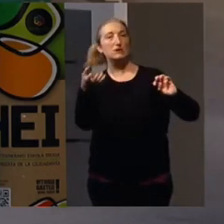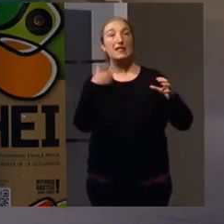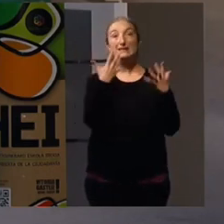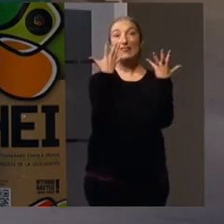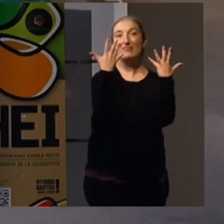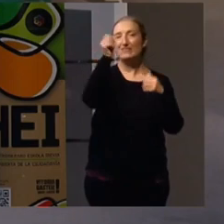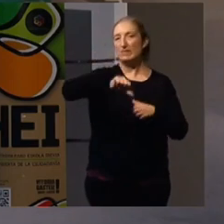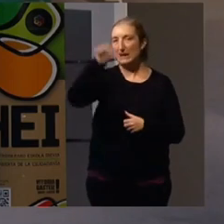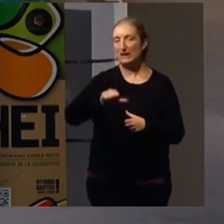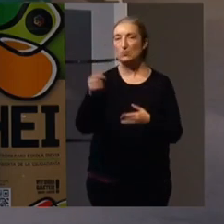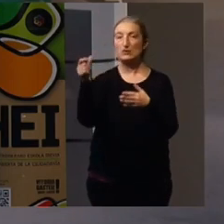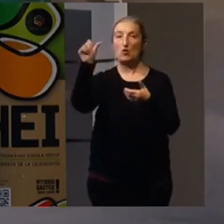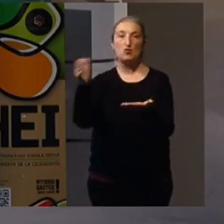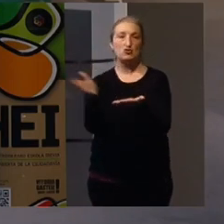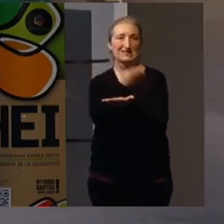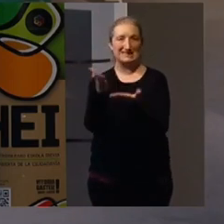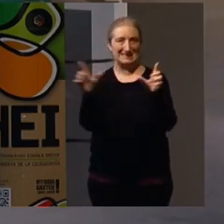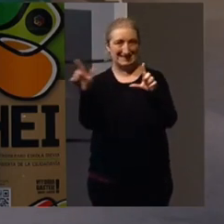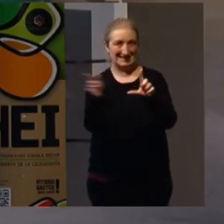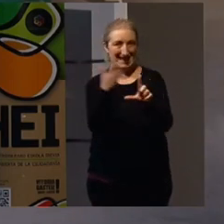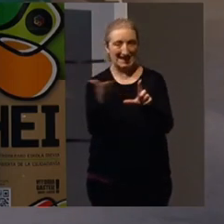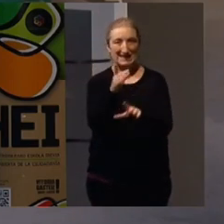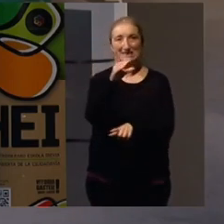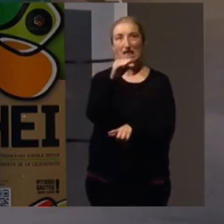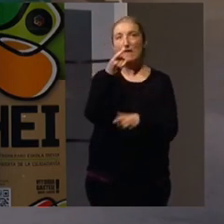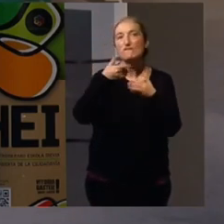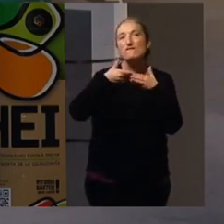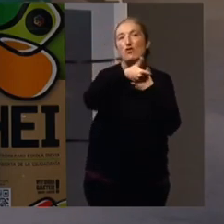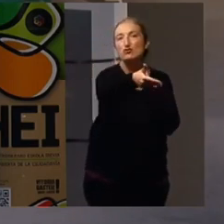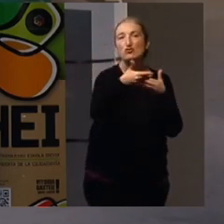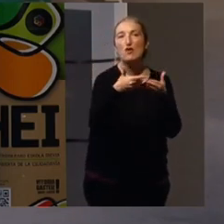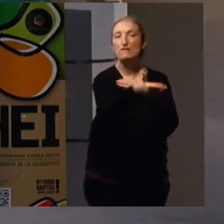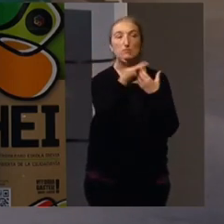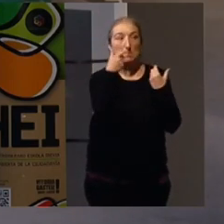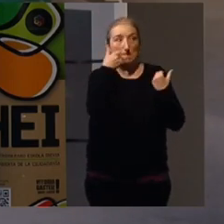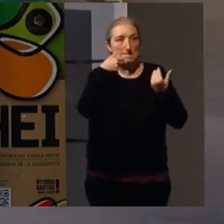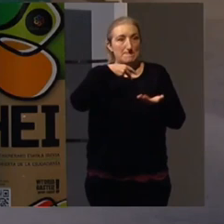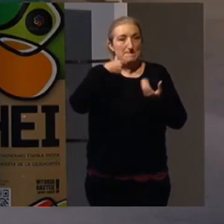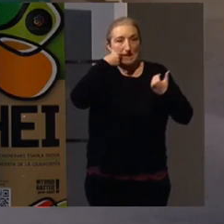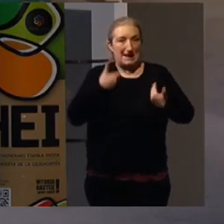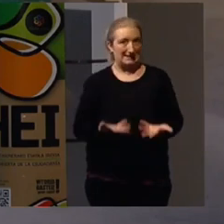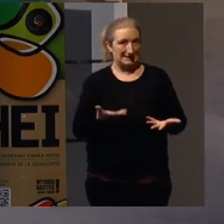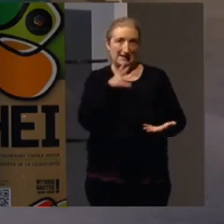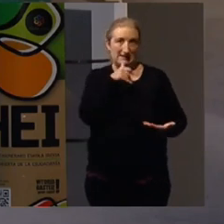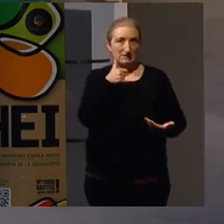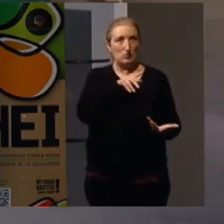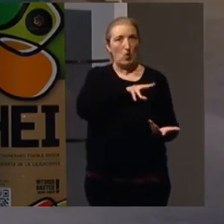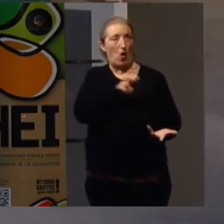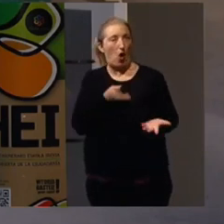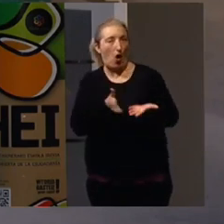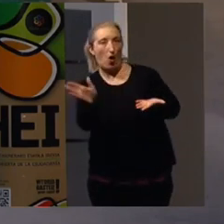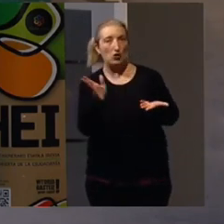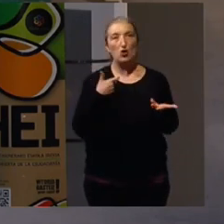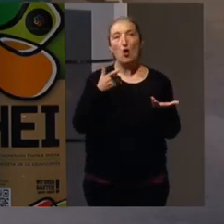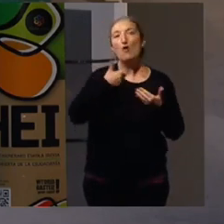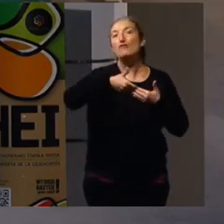10 películas o 10 series en, que sean distopías, ¿no?, que sean futuros, o sea, presentes alternativos o futuros a medio o largo plazo,